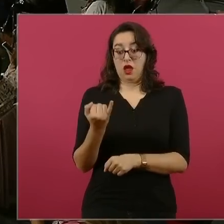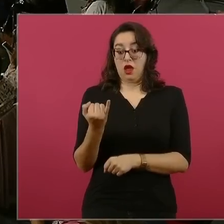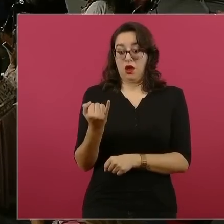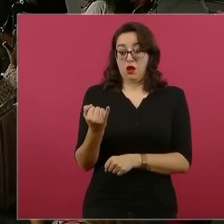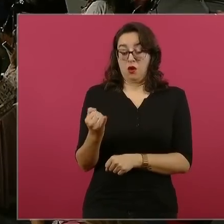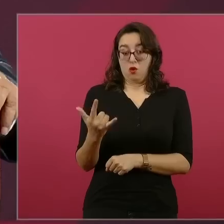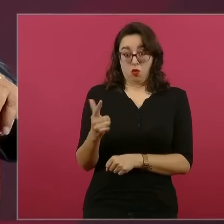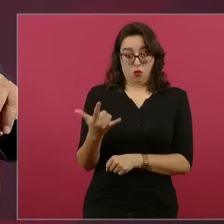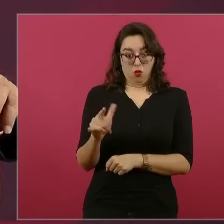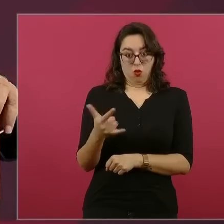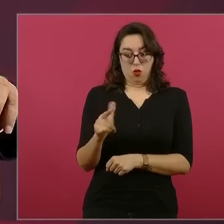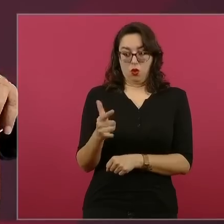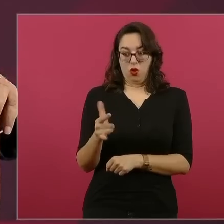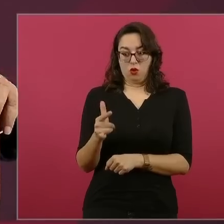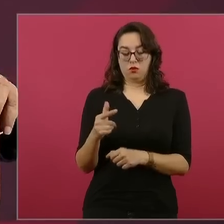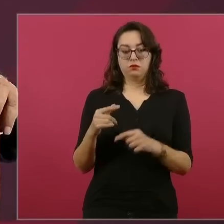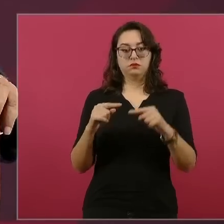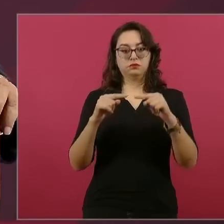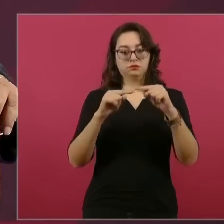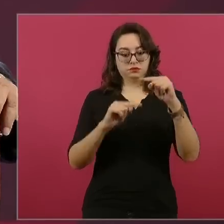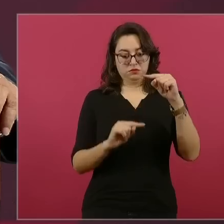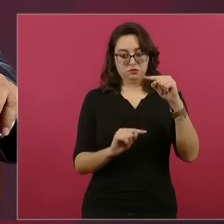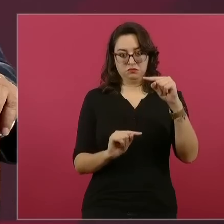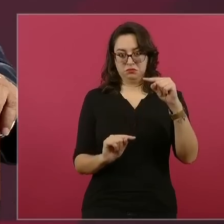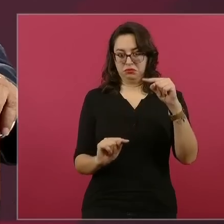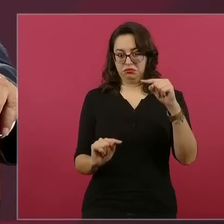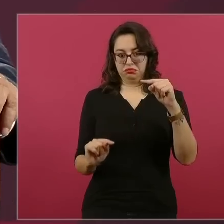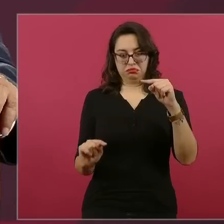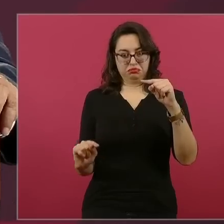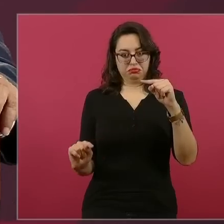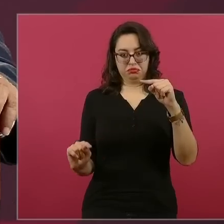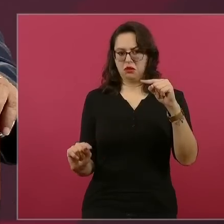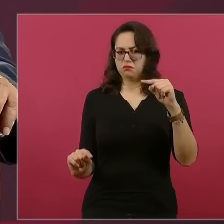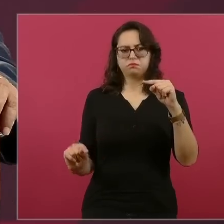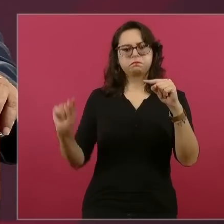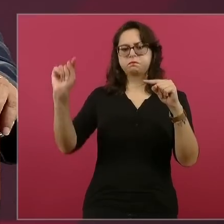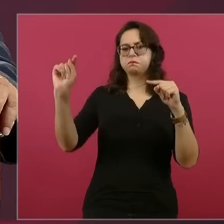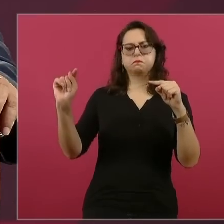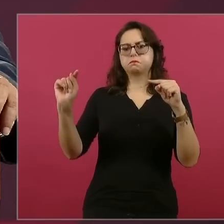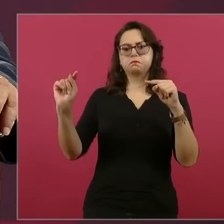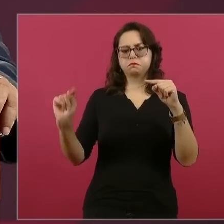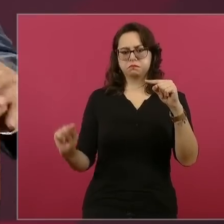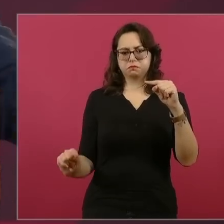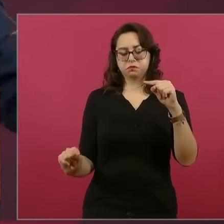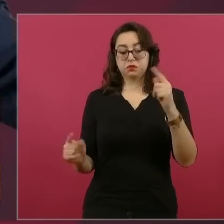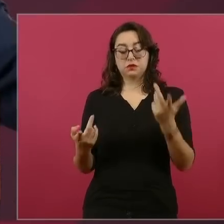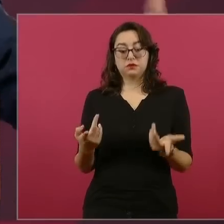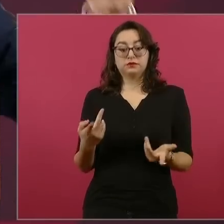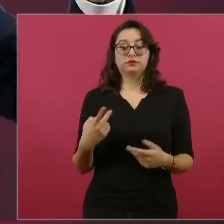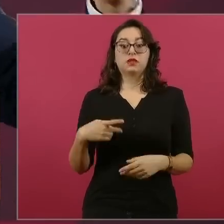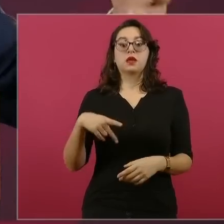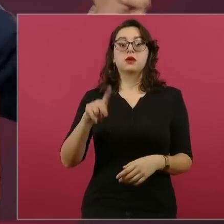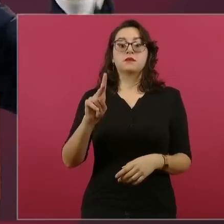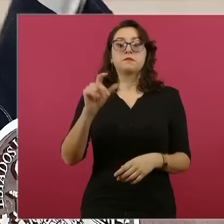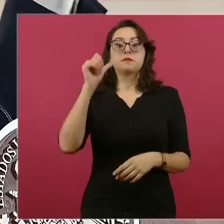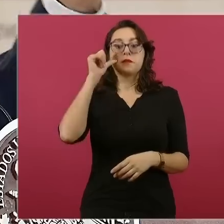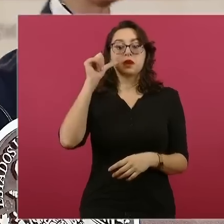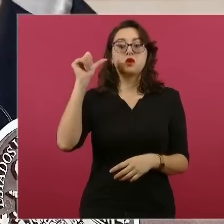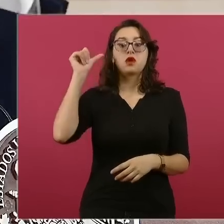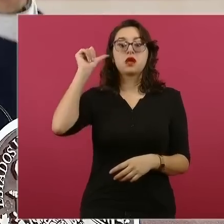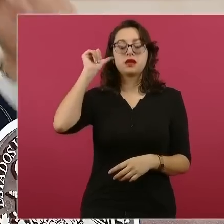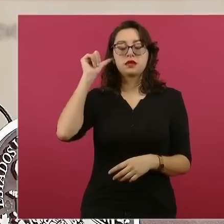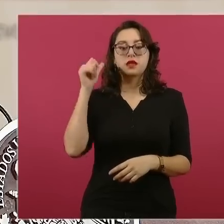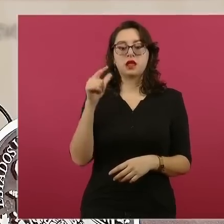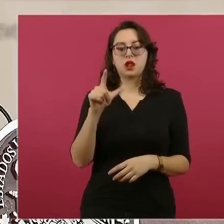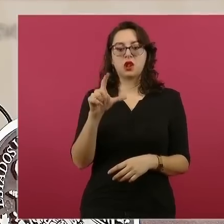Sin embargo, pues miren a López Dóriga, ¿no? Ayer, la quema de unos carros,